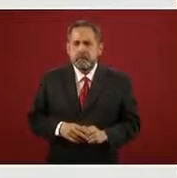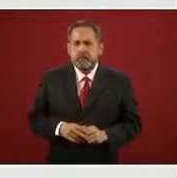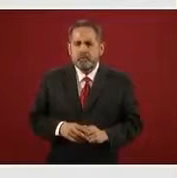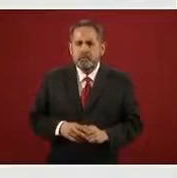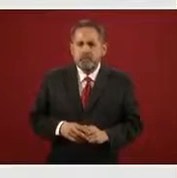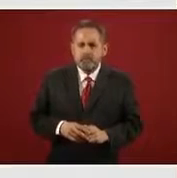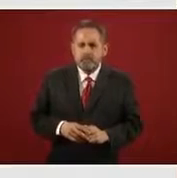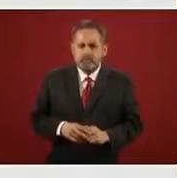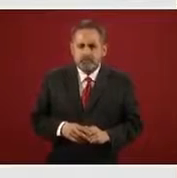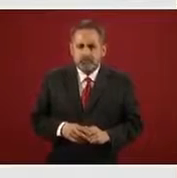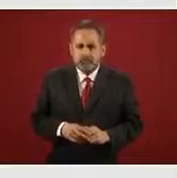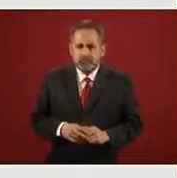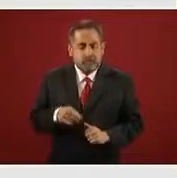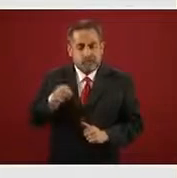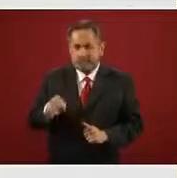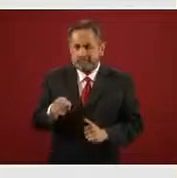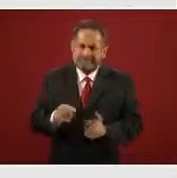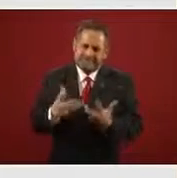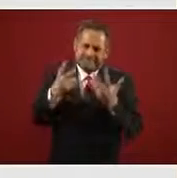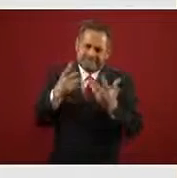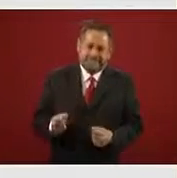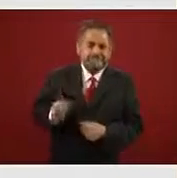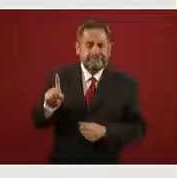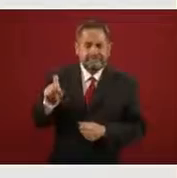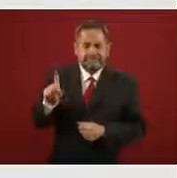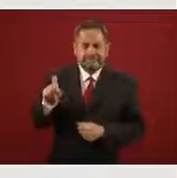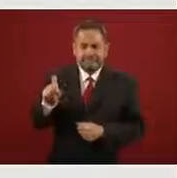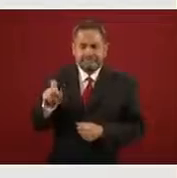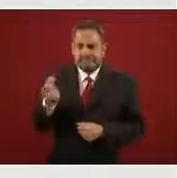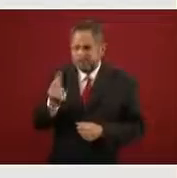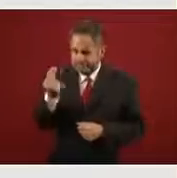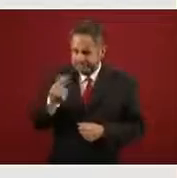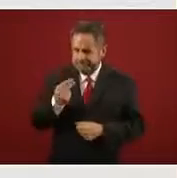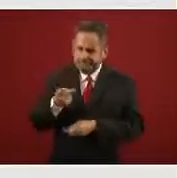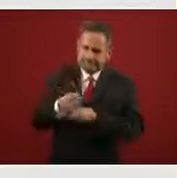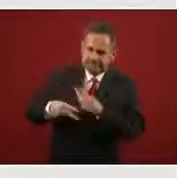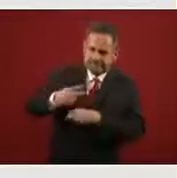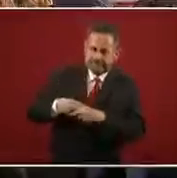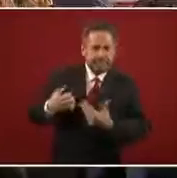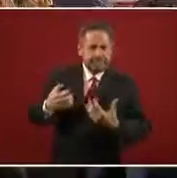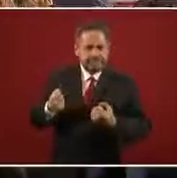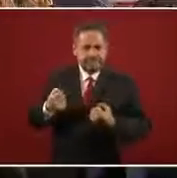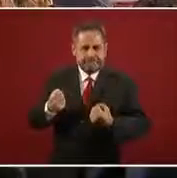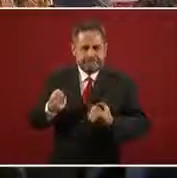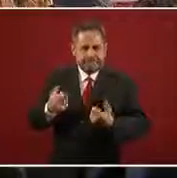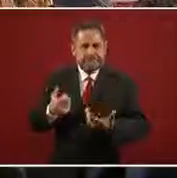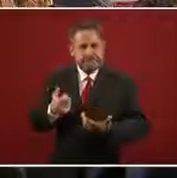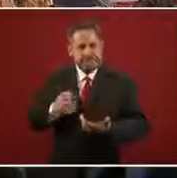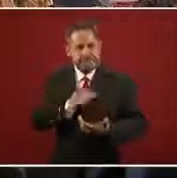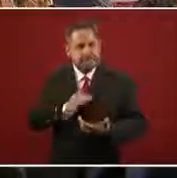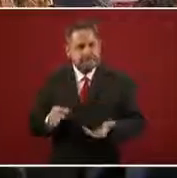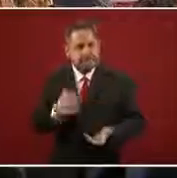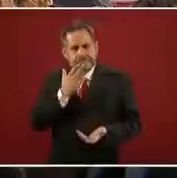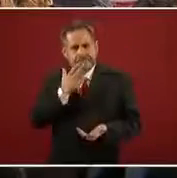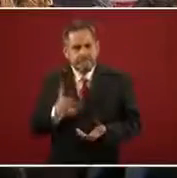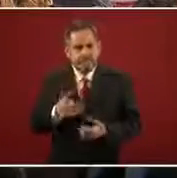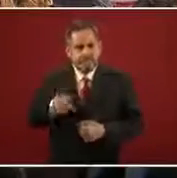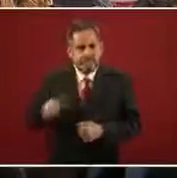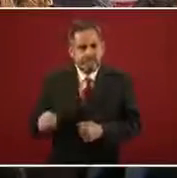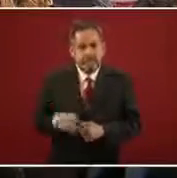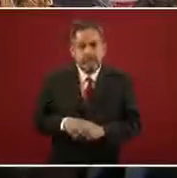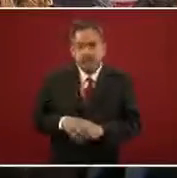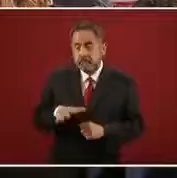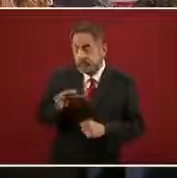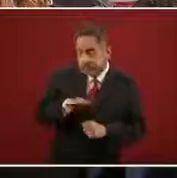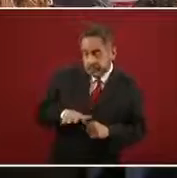Aquí tenemos todo el agua que se requiere para producir la leche. Aquí todo